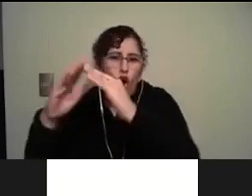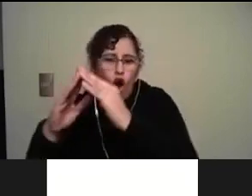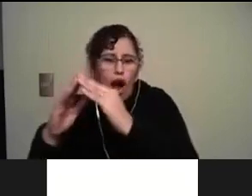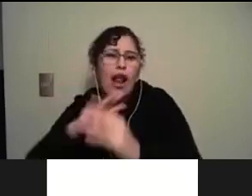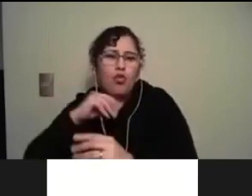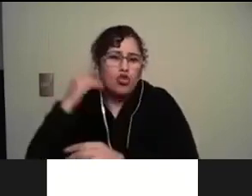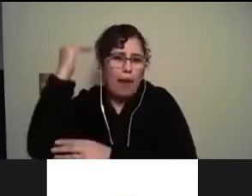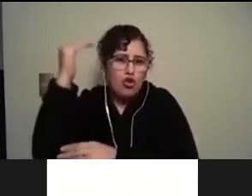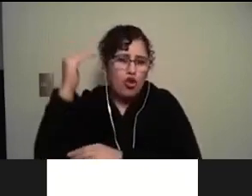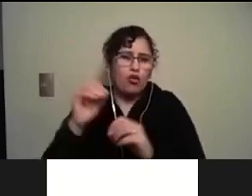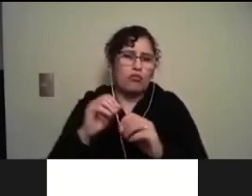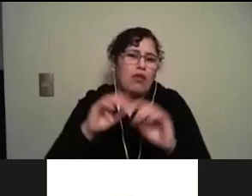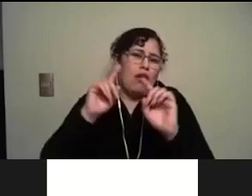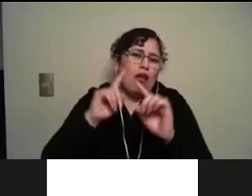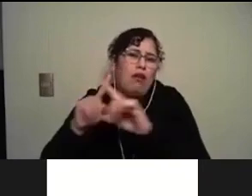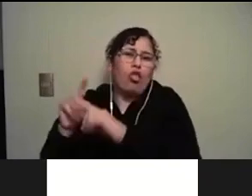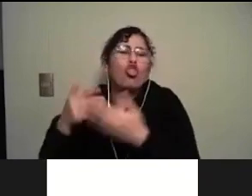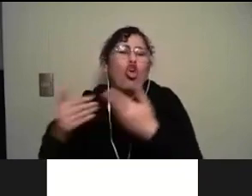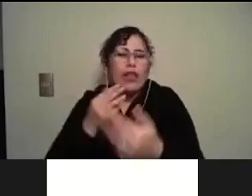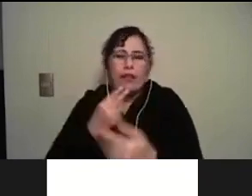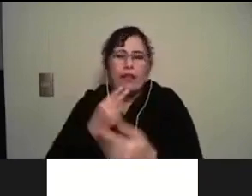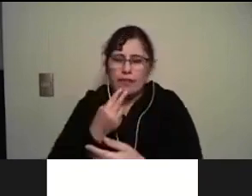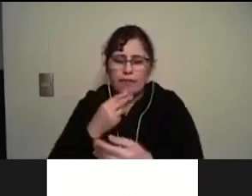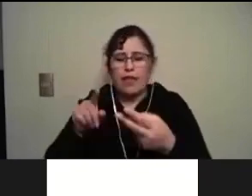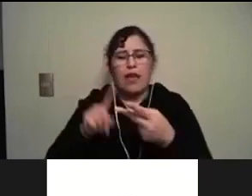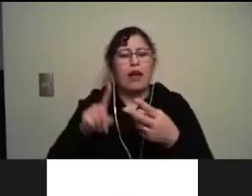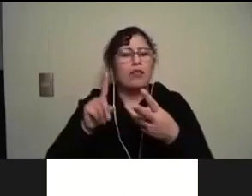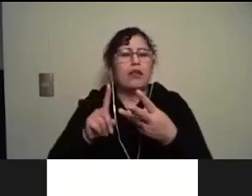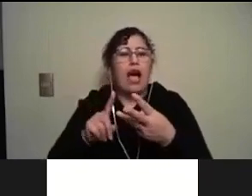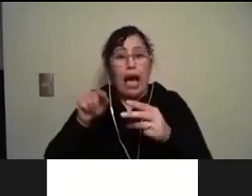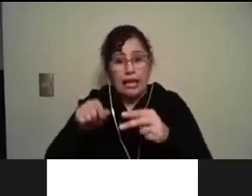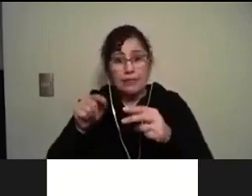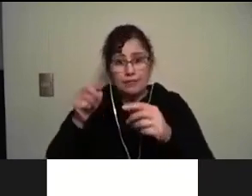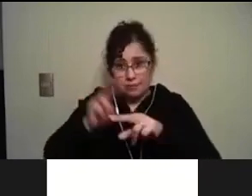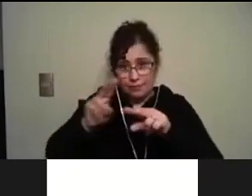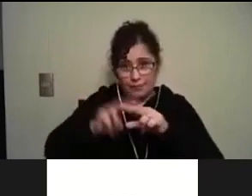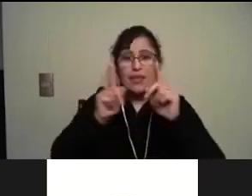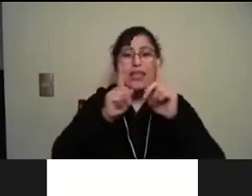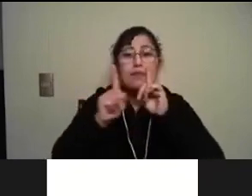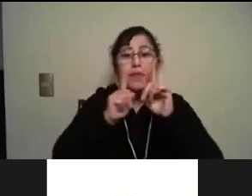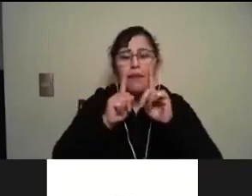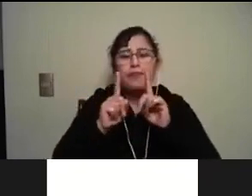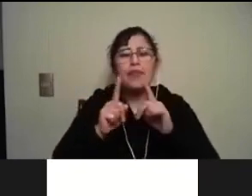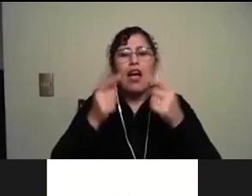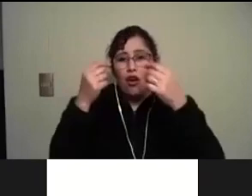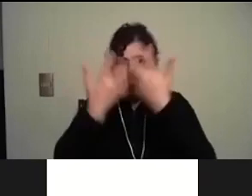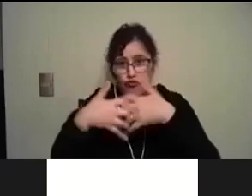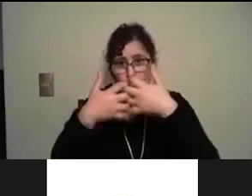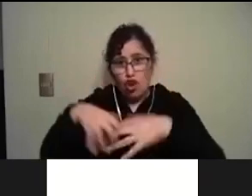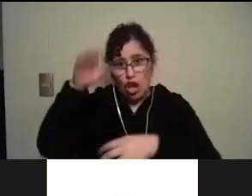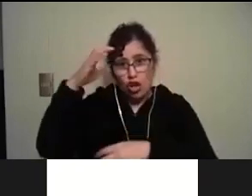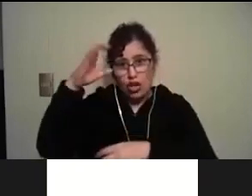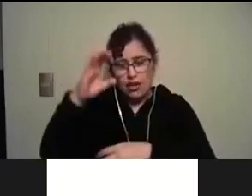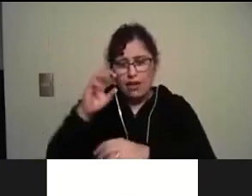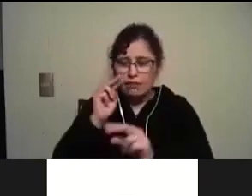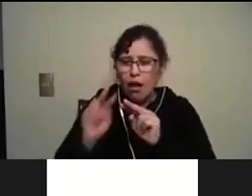adulto mayor, XX, domiciliado tanto, se aplica test de funciones cognitivas, donde el día tanto, donde se observa